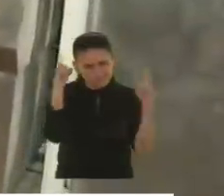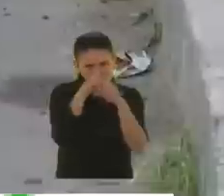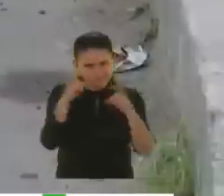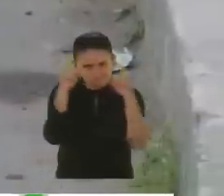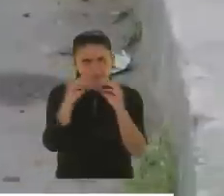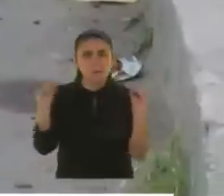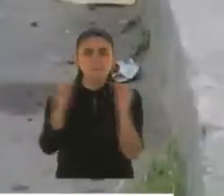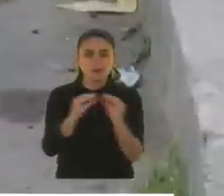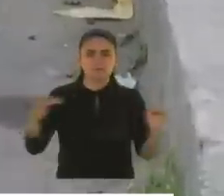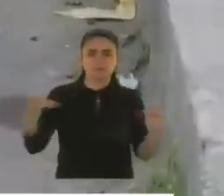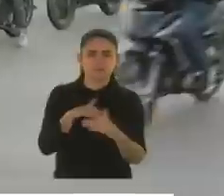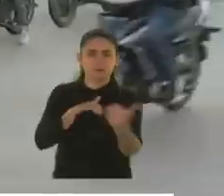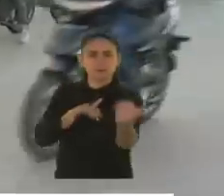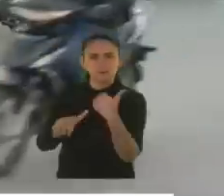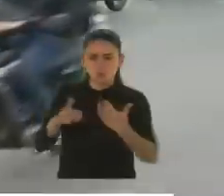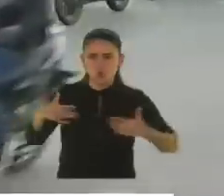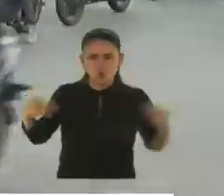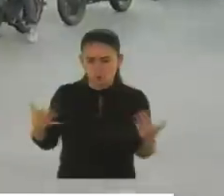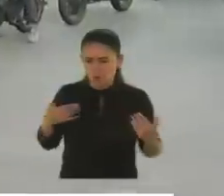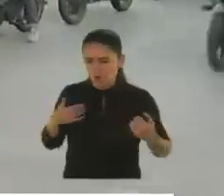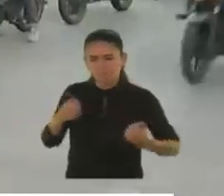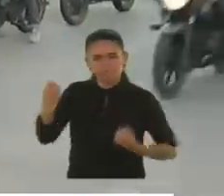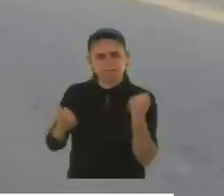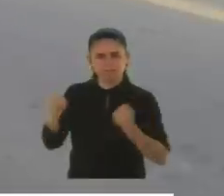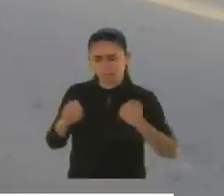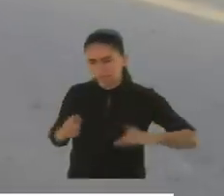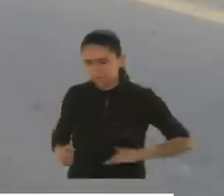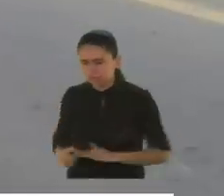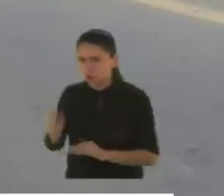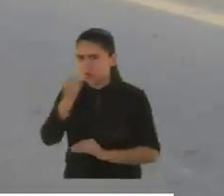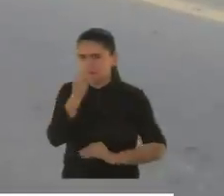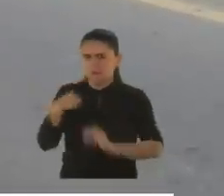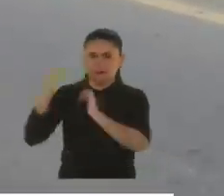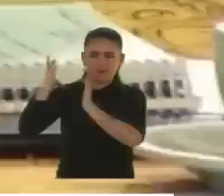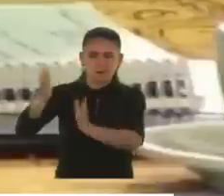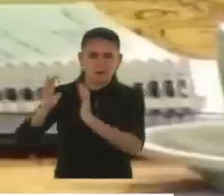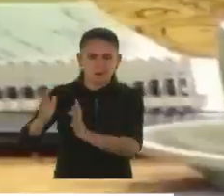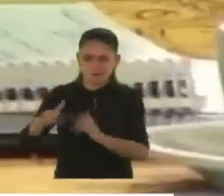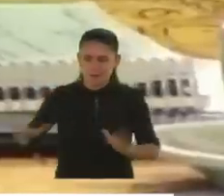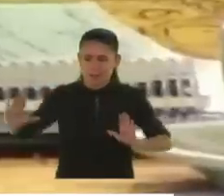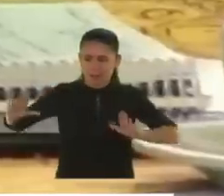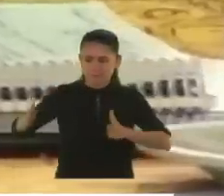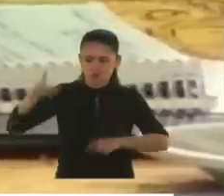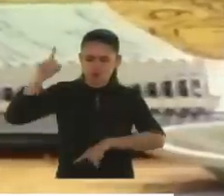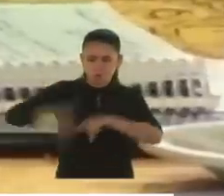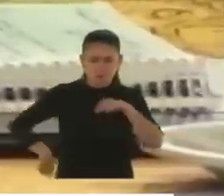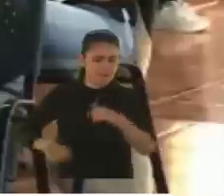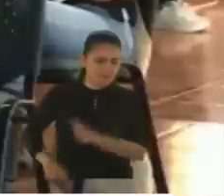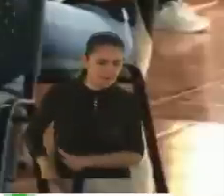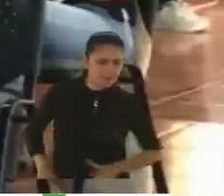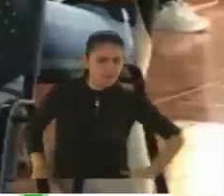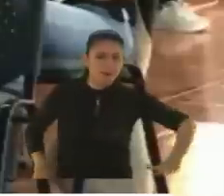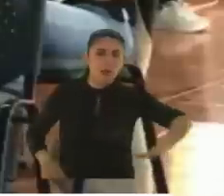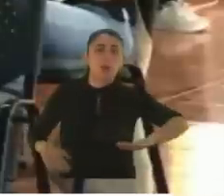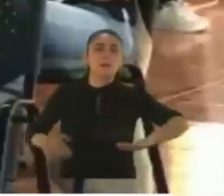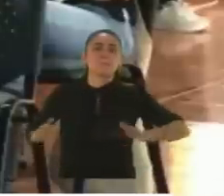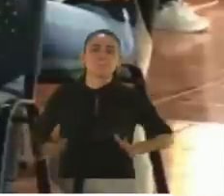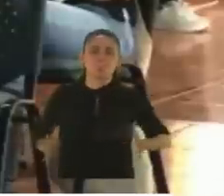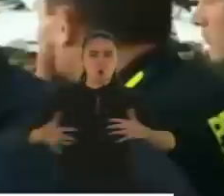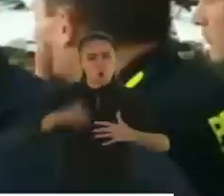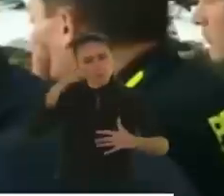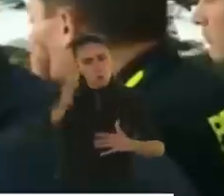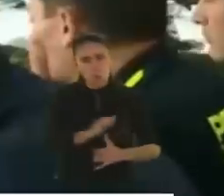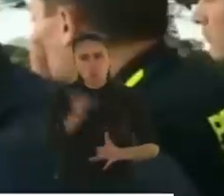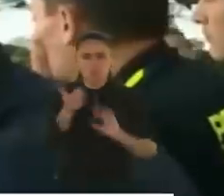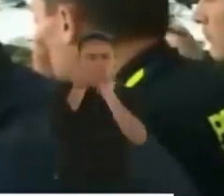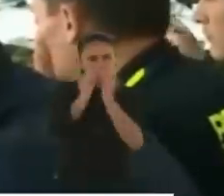rutas, 4 nuevas rutas para poder hacer que estos alimentos que están represados puedan salir hacia el interior del país y por supuesto